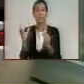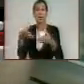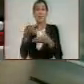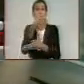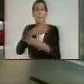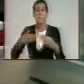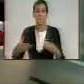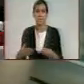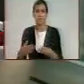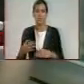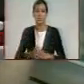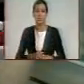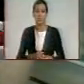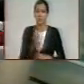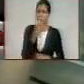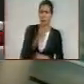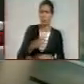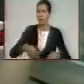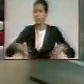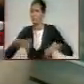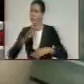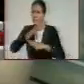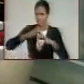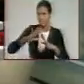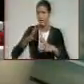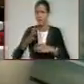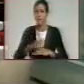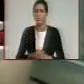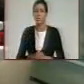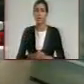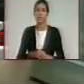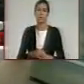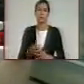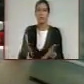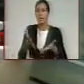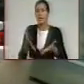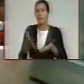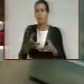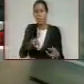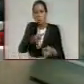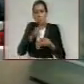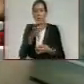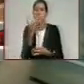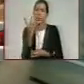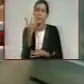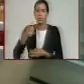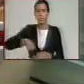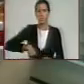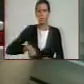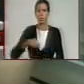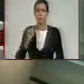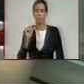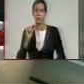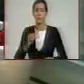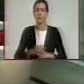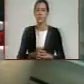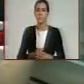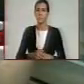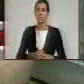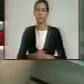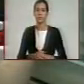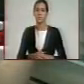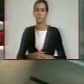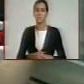programa se hizo para aquellas familias que tienen un ingreso por encima de 4 salarios mínimos. No tienen subsidio, pero no, tampoco tienen cuota